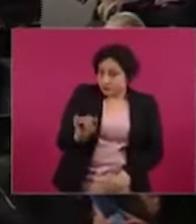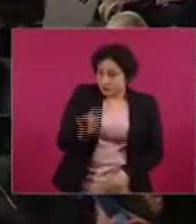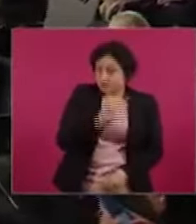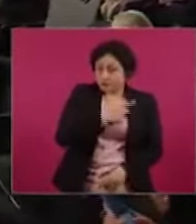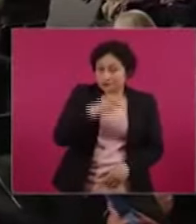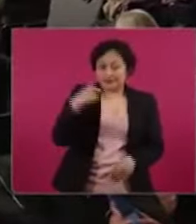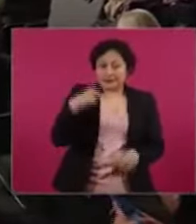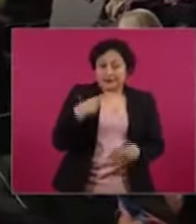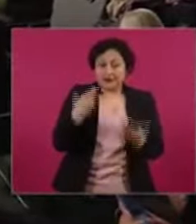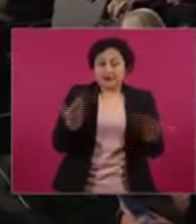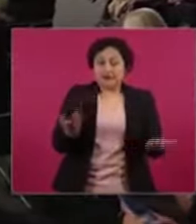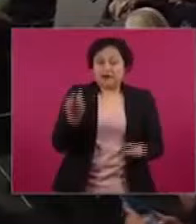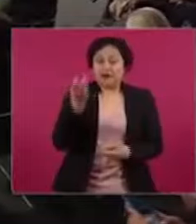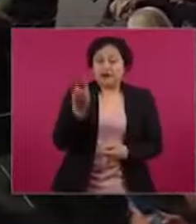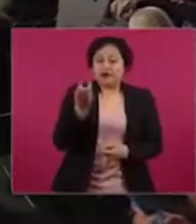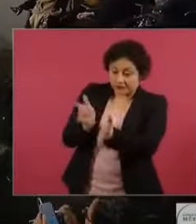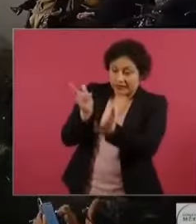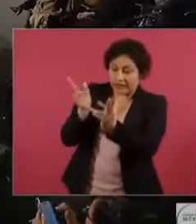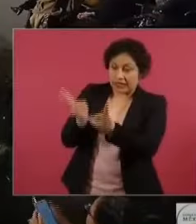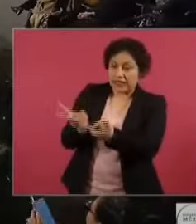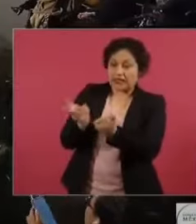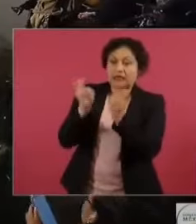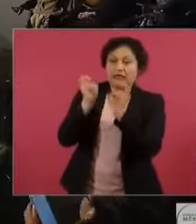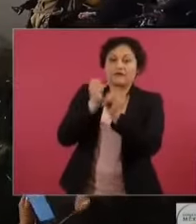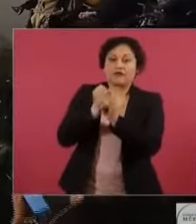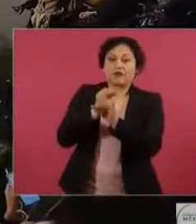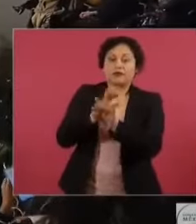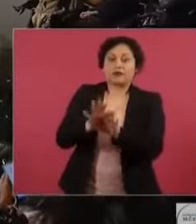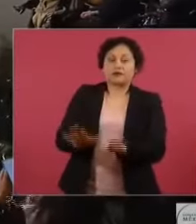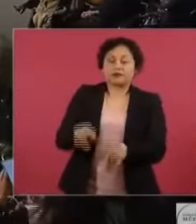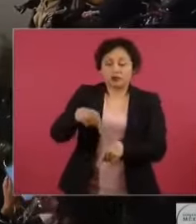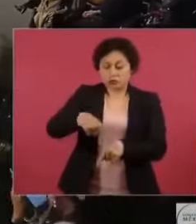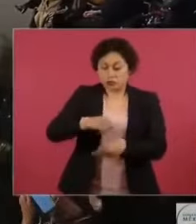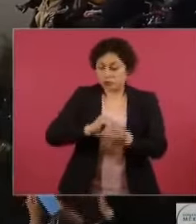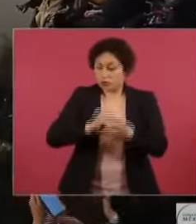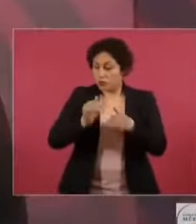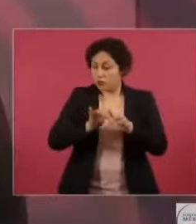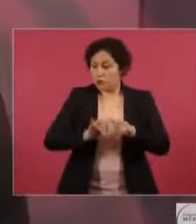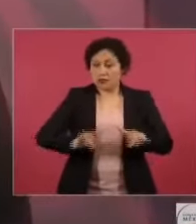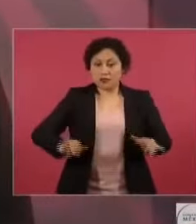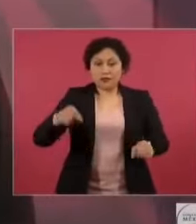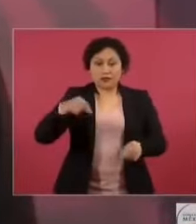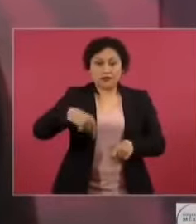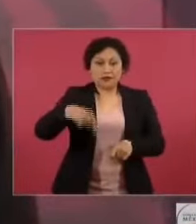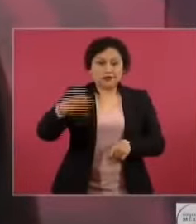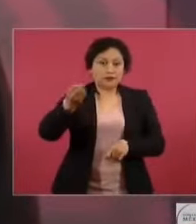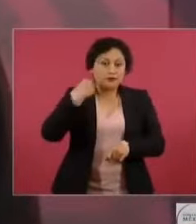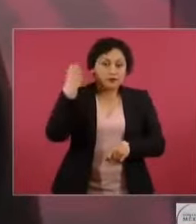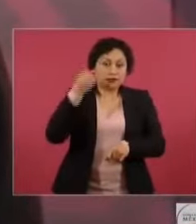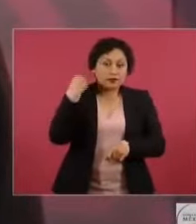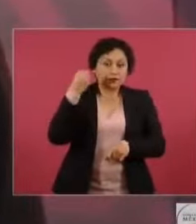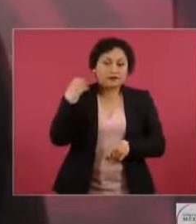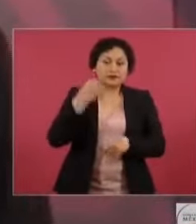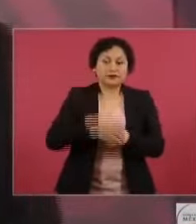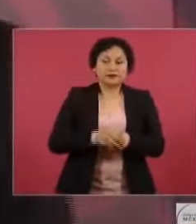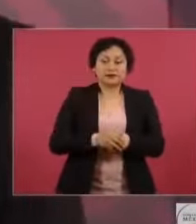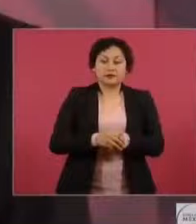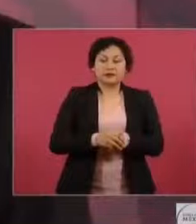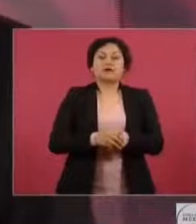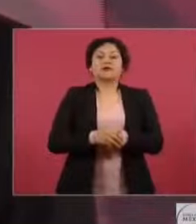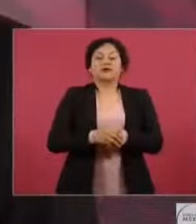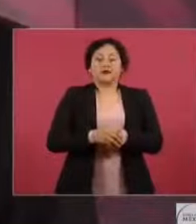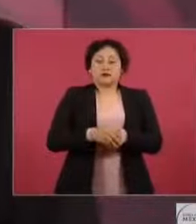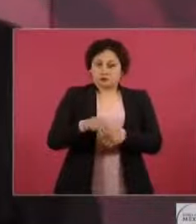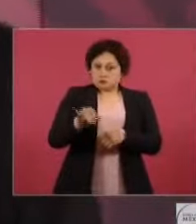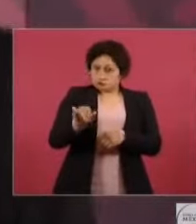las preguntas duras y complicadas que no pueden hacer en sus lugares de origen porque están amenazados, porque se han convertido en zonas de silencio y encuentran